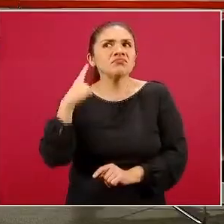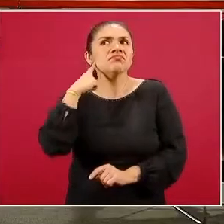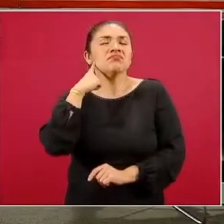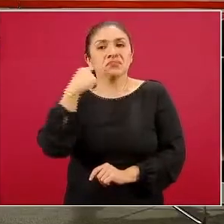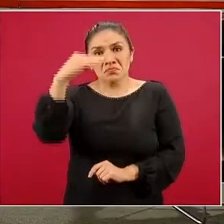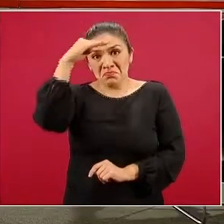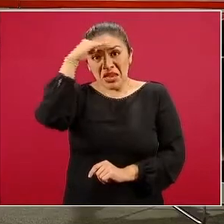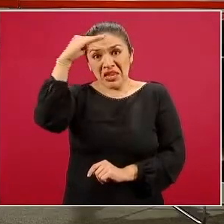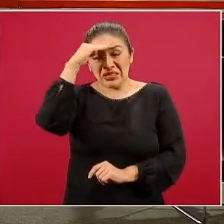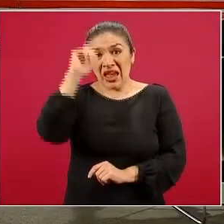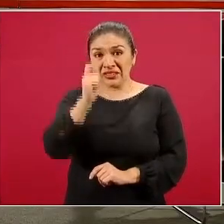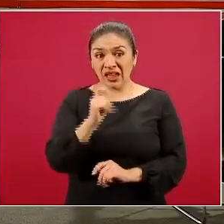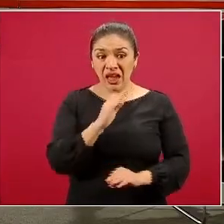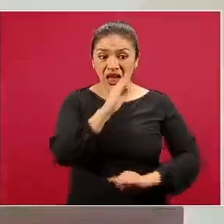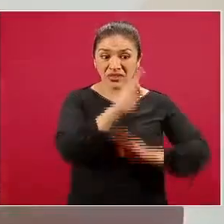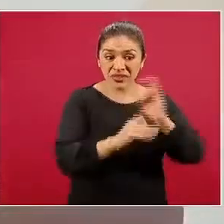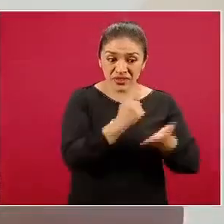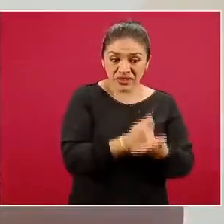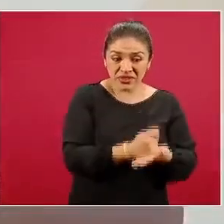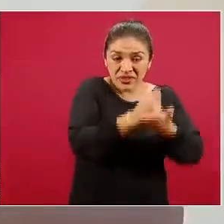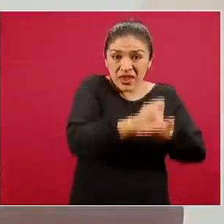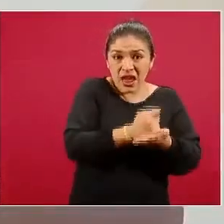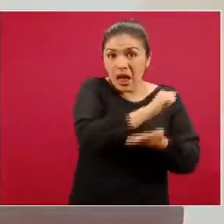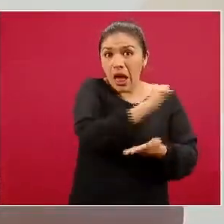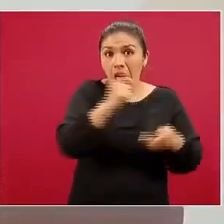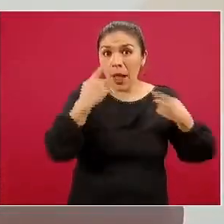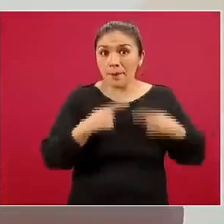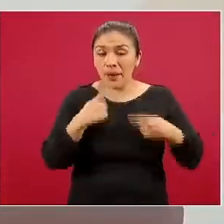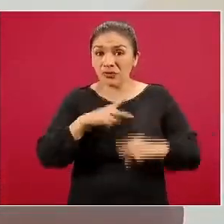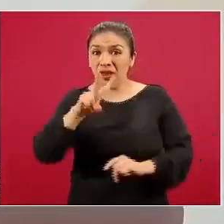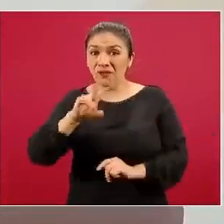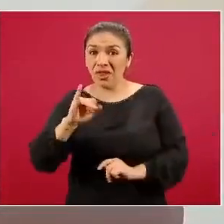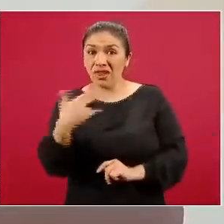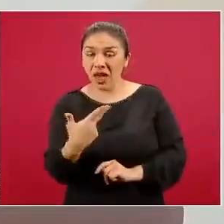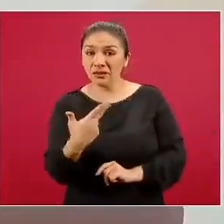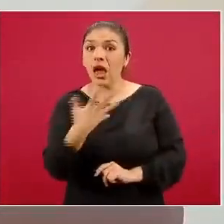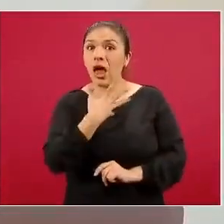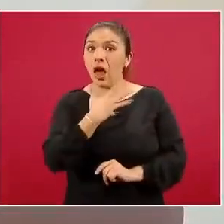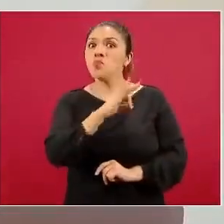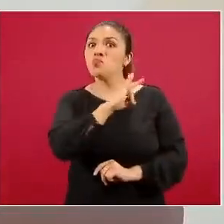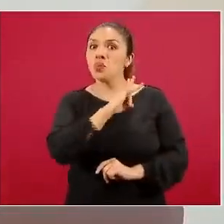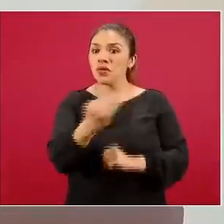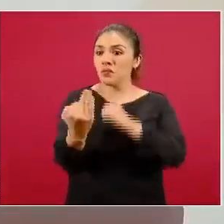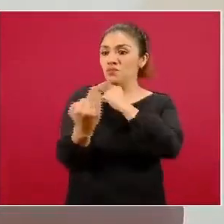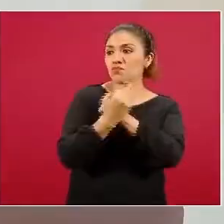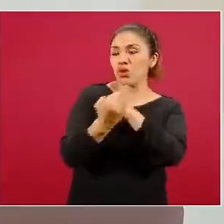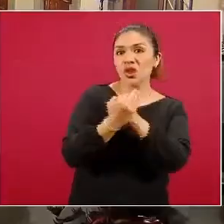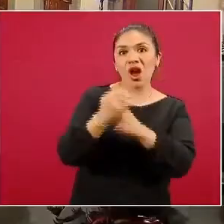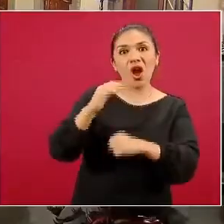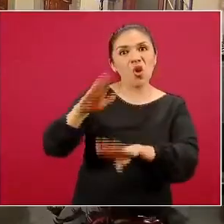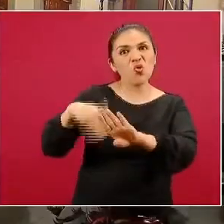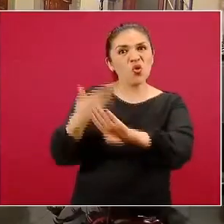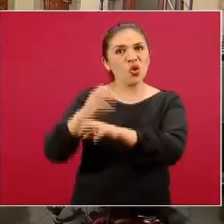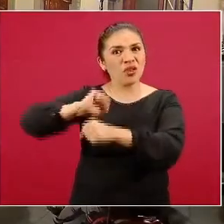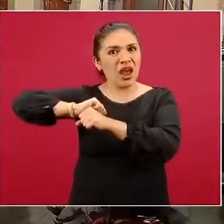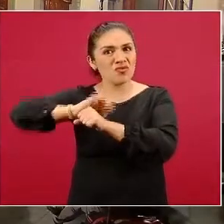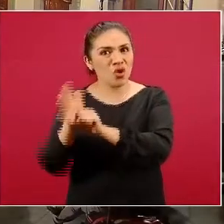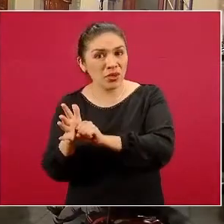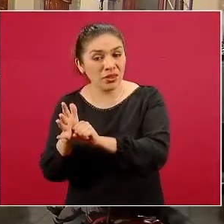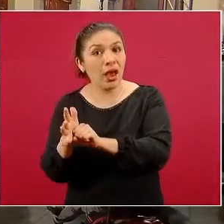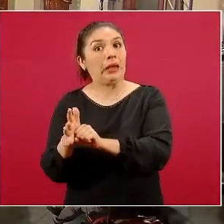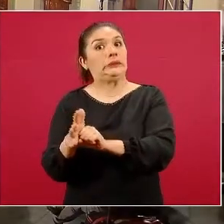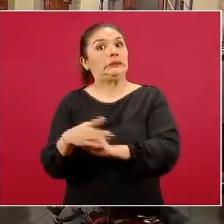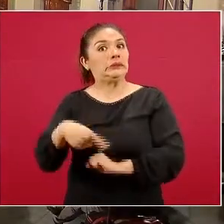los tratamientos para las personas que viven con VIH protegían contra el COVID. Entonces, esto ponía en